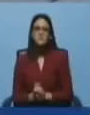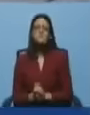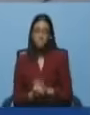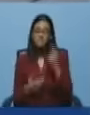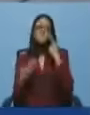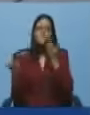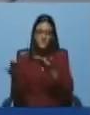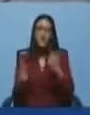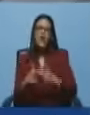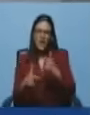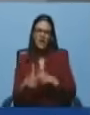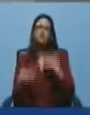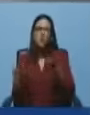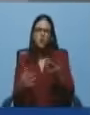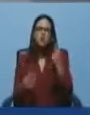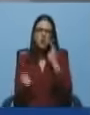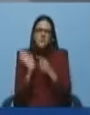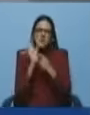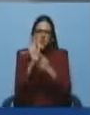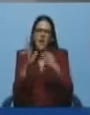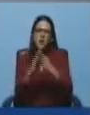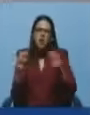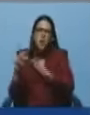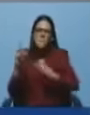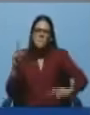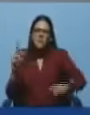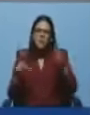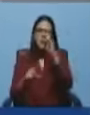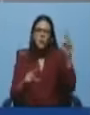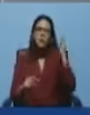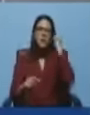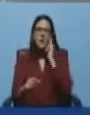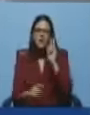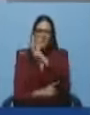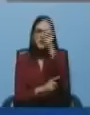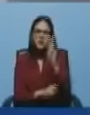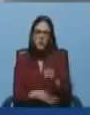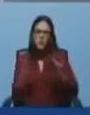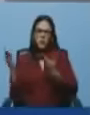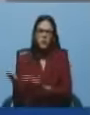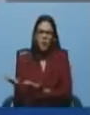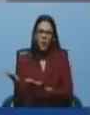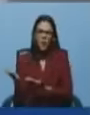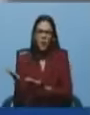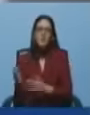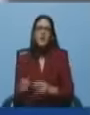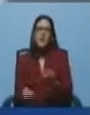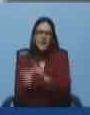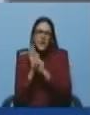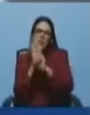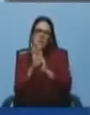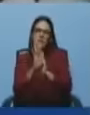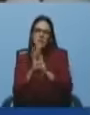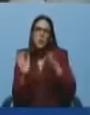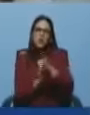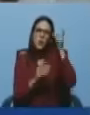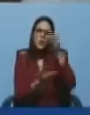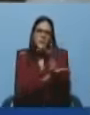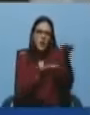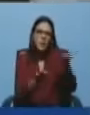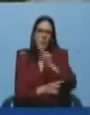Ahí tienen entonces imágenes, presidente de la República Bolivariana de Venezuela, en representación del